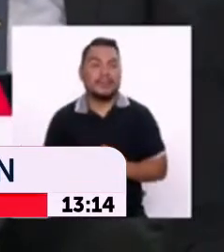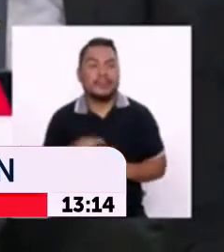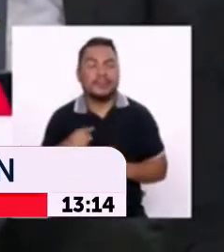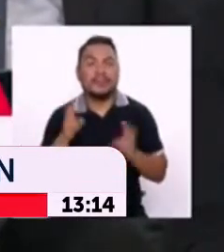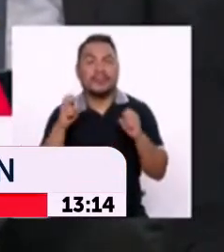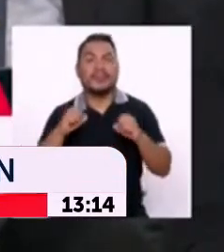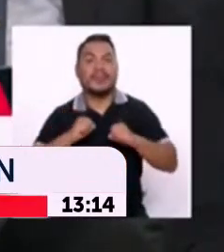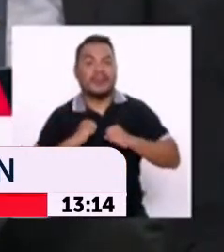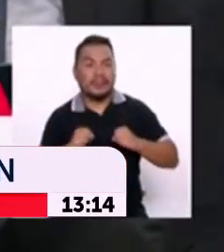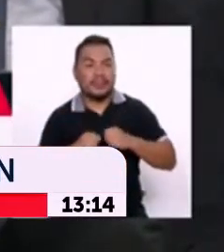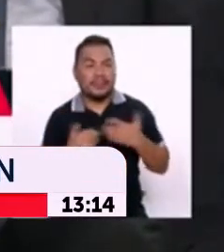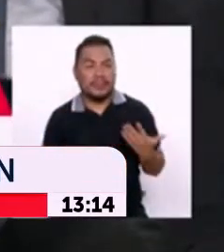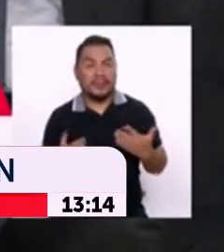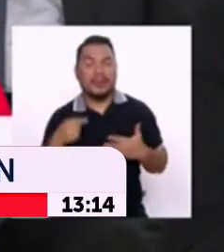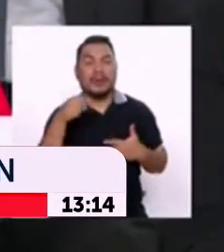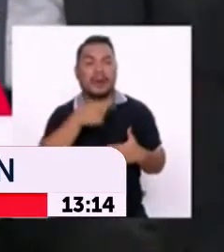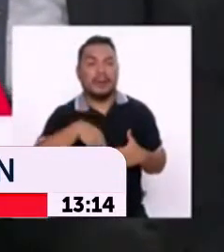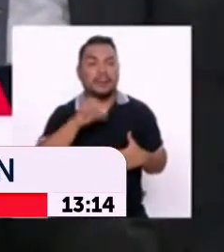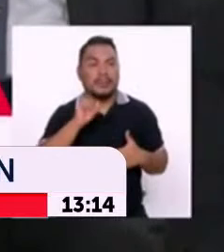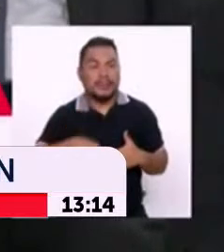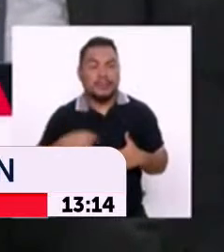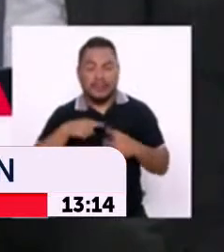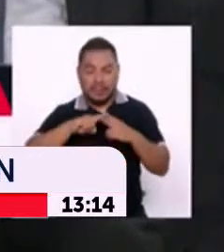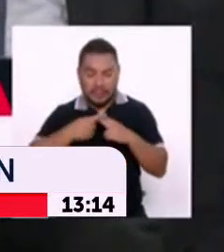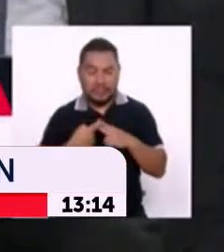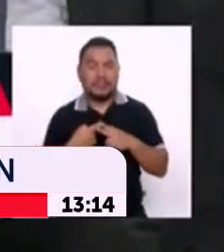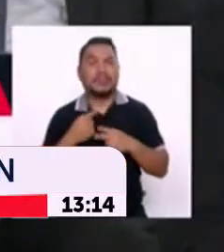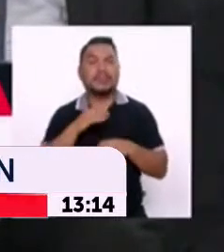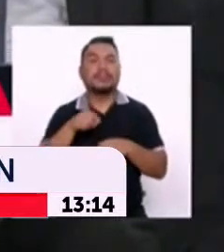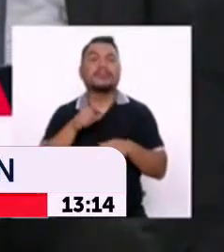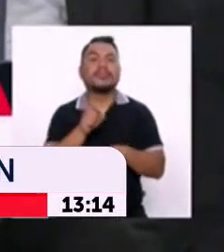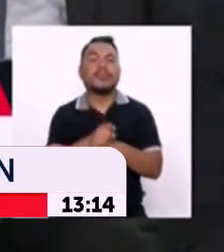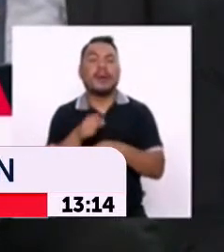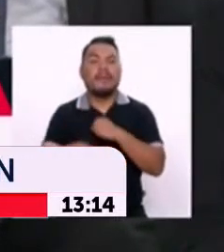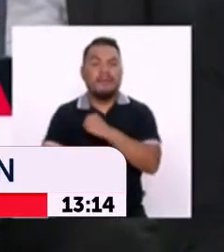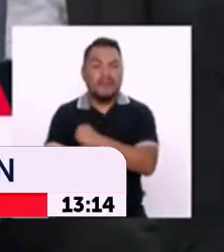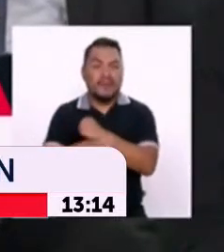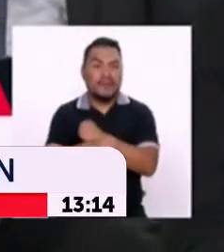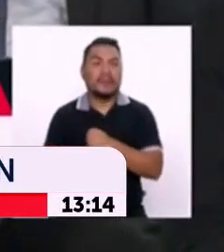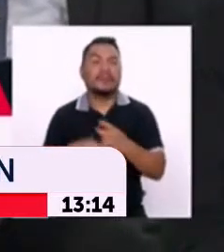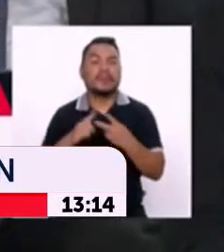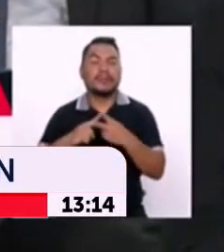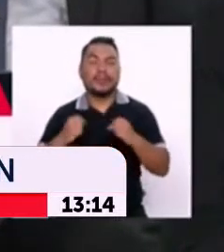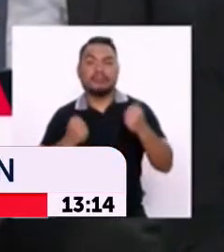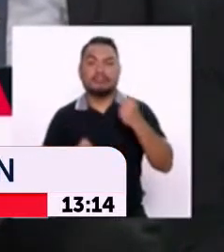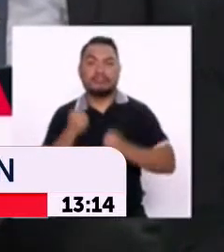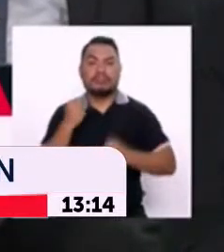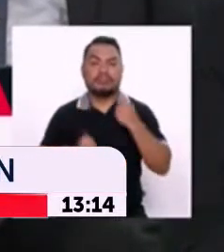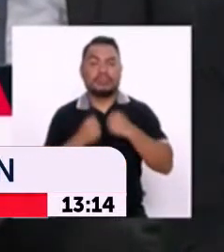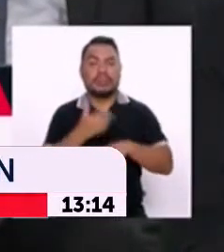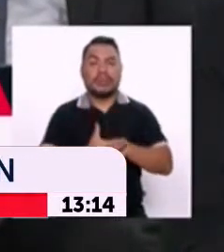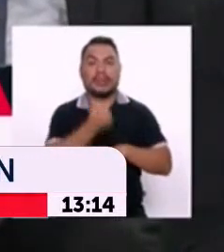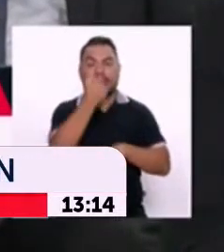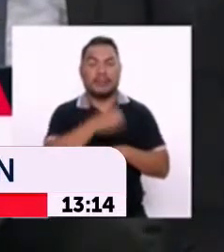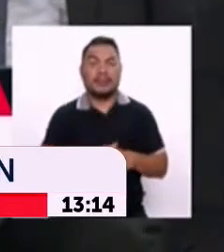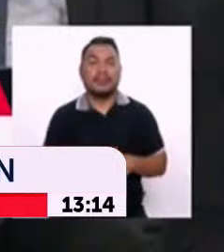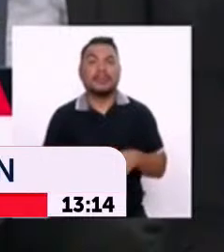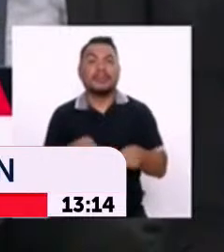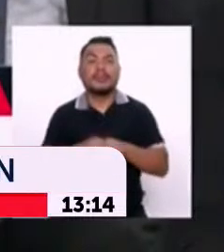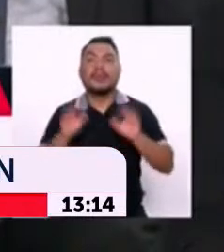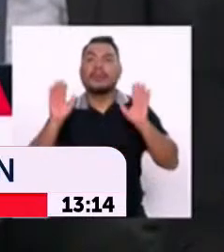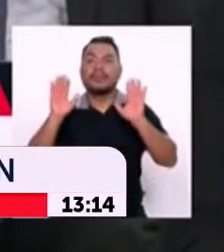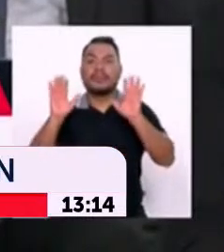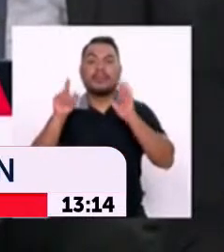En materia deportiva, hemos empezado con las disciplinas de fútbol y atletismo en Ica y